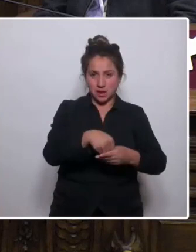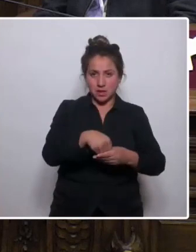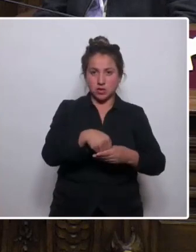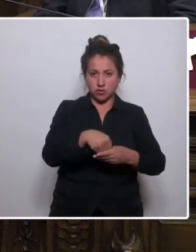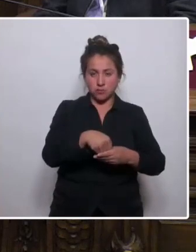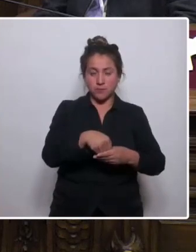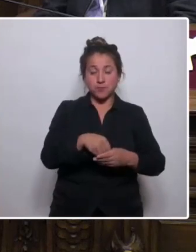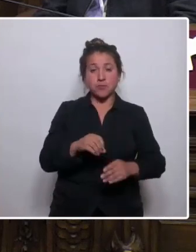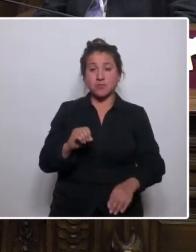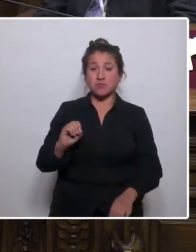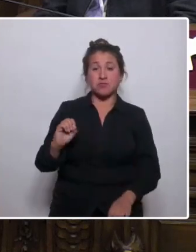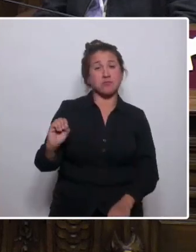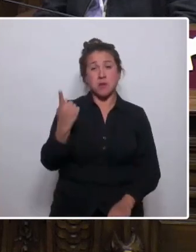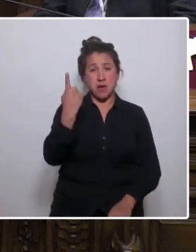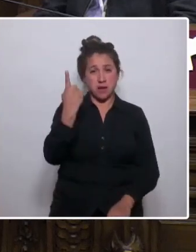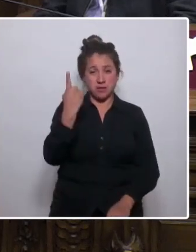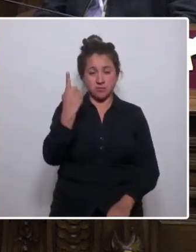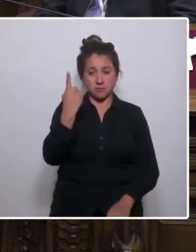En primer lugar,